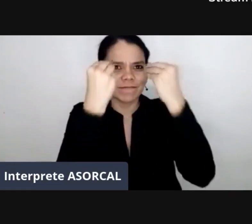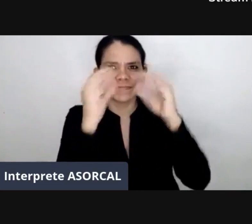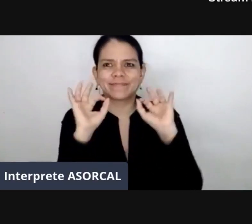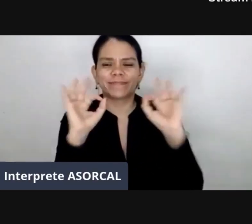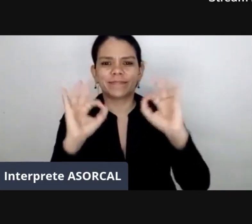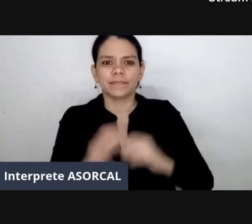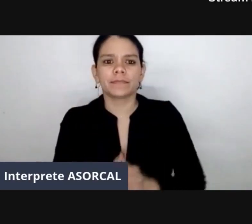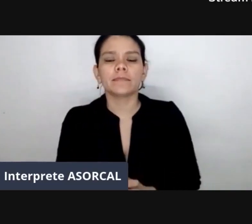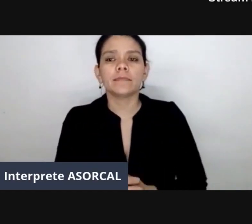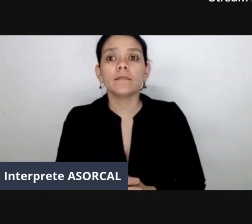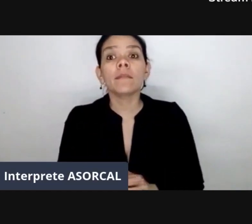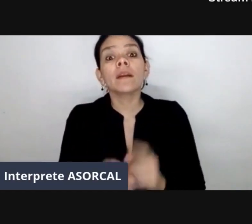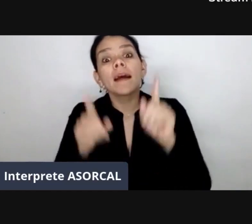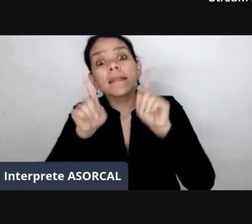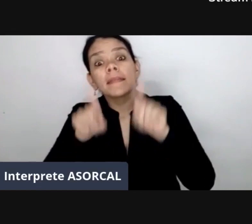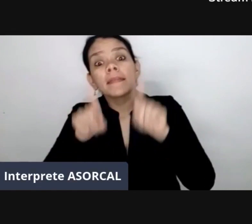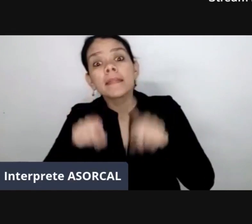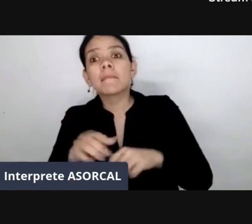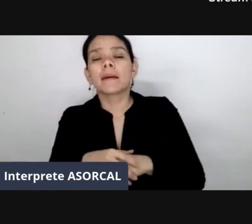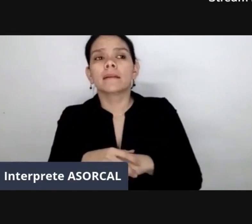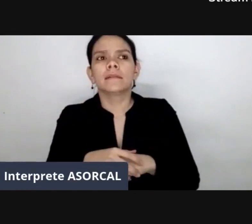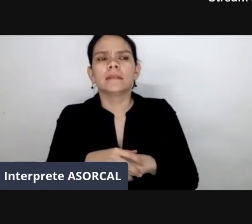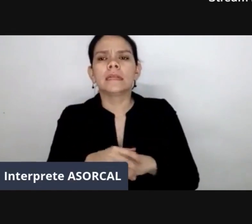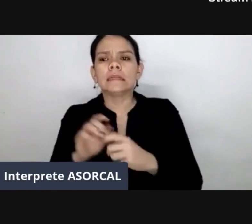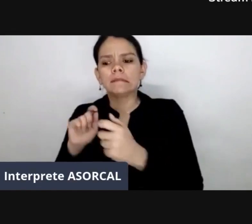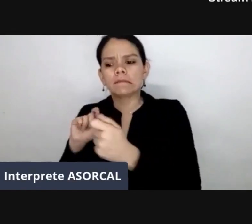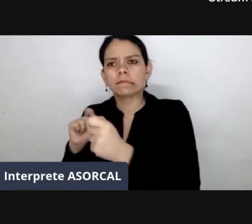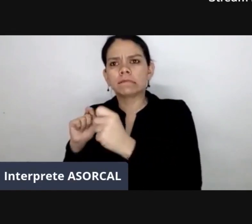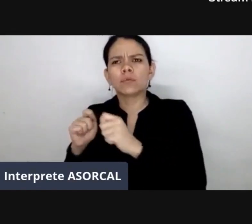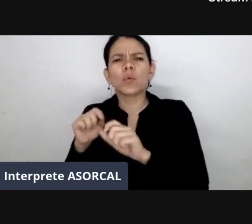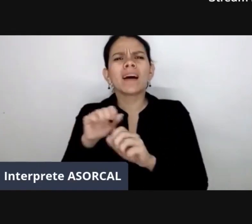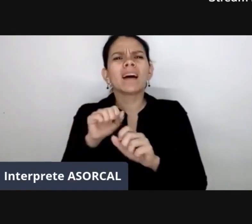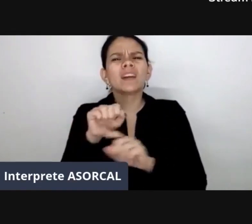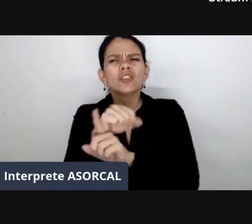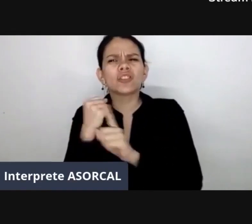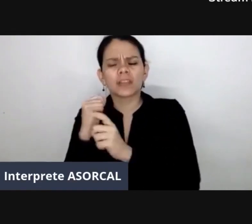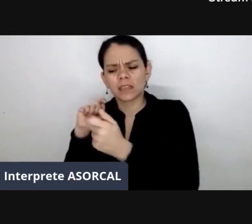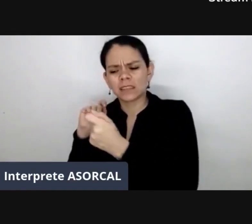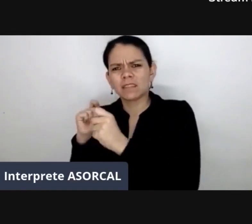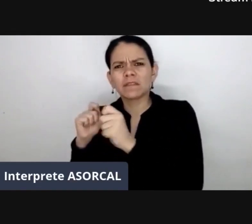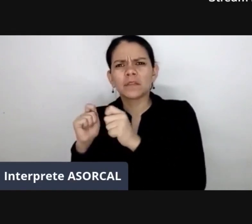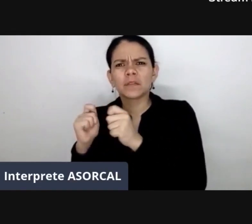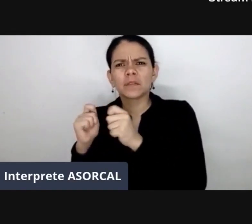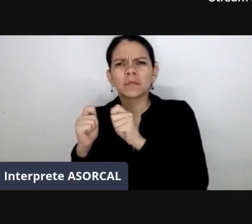comunes en espacios de conflicto. Todo esto, unido al hacinamiento y a la